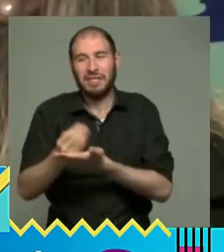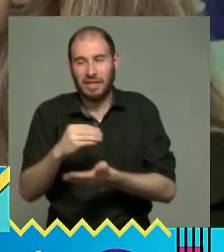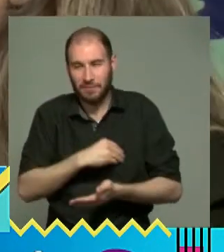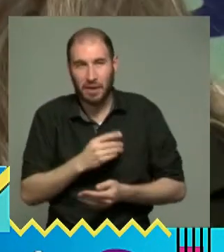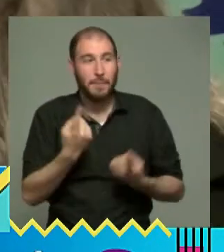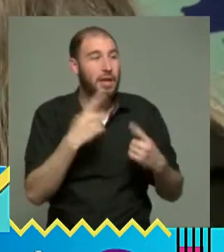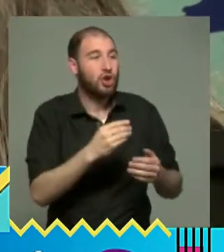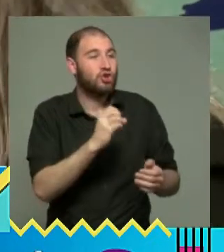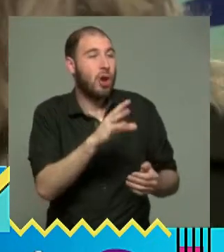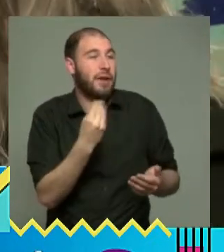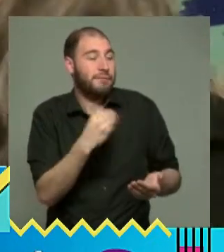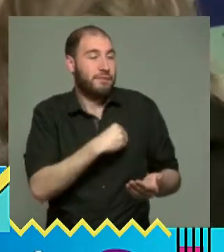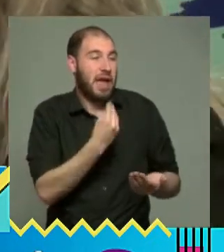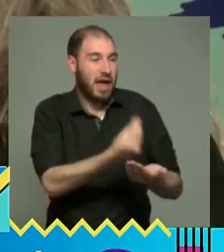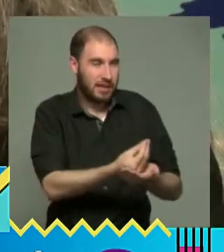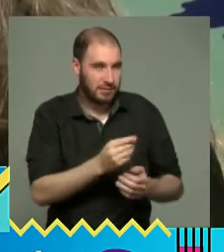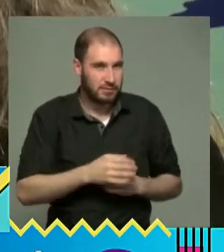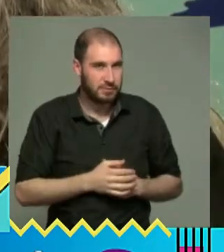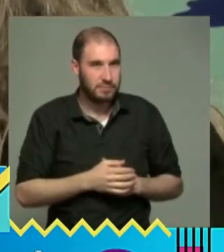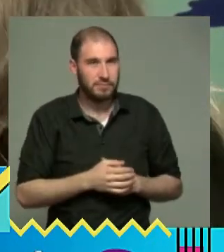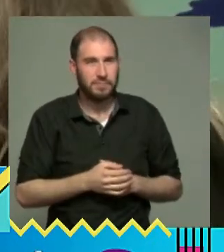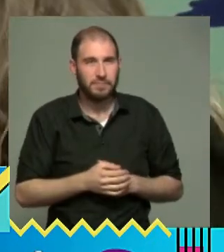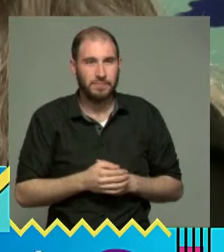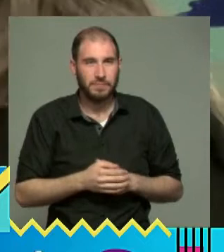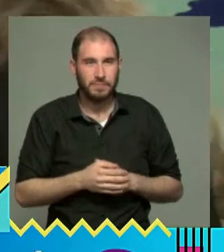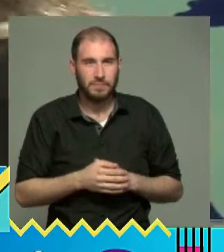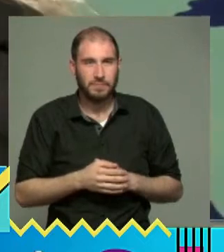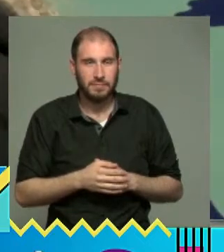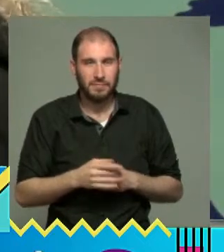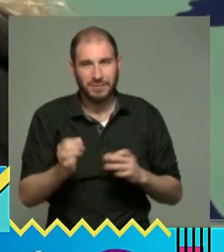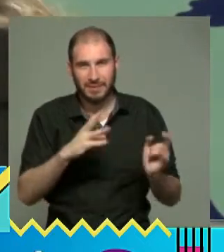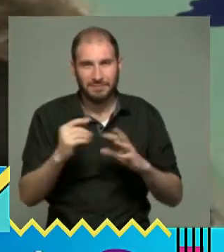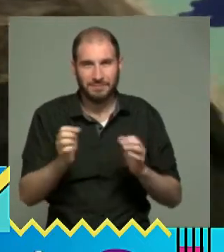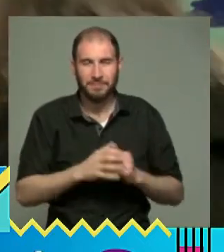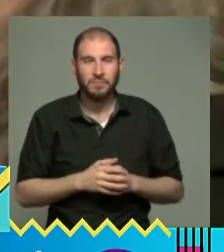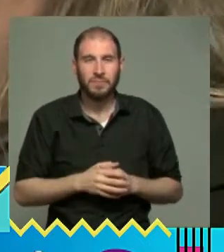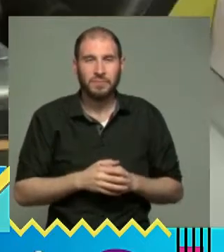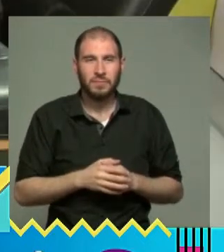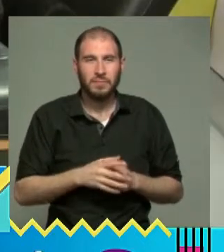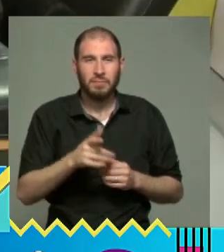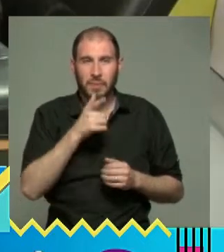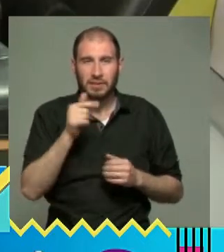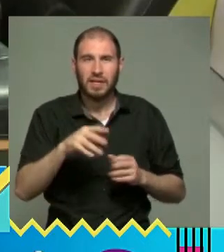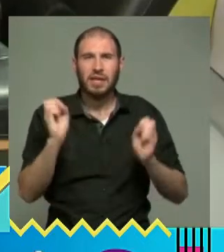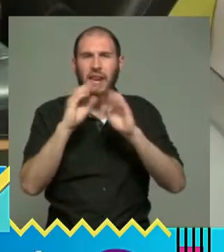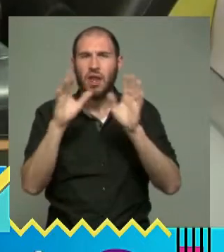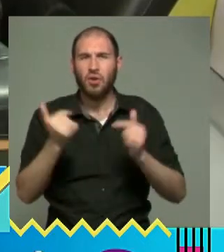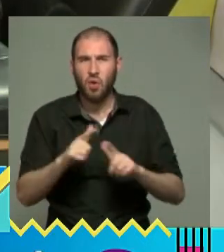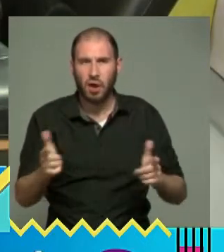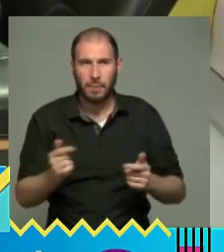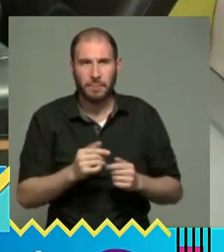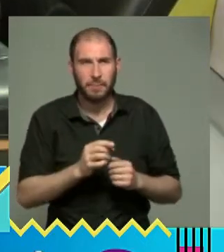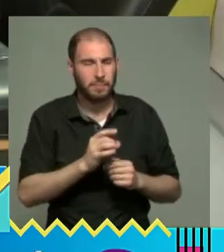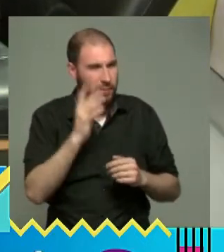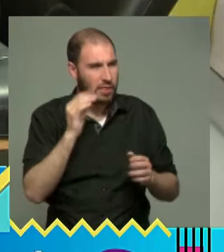Pero la el nombre derecha de la fe se totalmente. hace Te doy la también, izquierda ¿no? porque soy socialista. Creo que hay un punto que no está muy claro. Con todas las Para, pero déjame